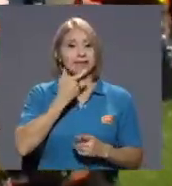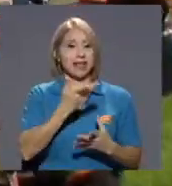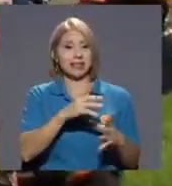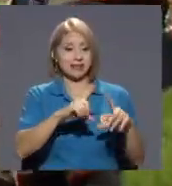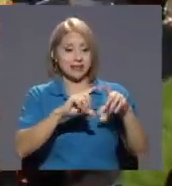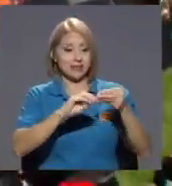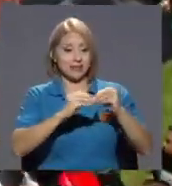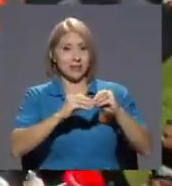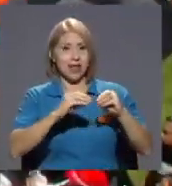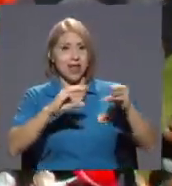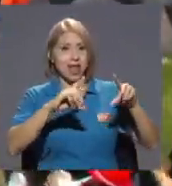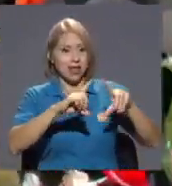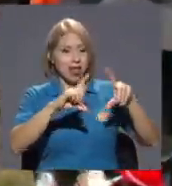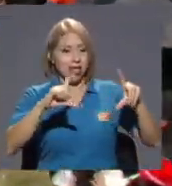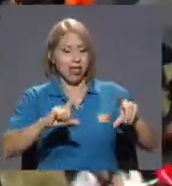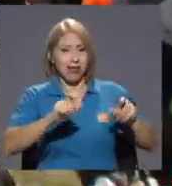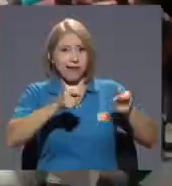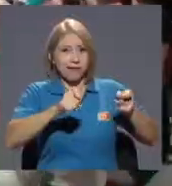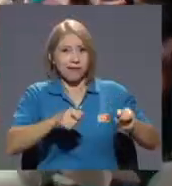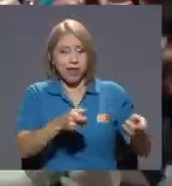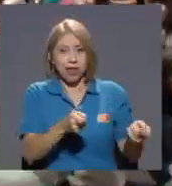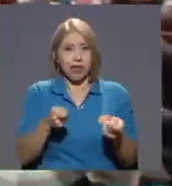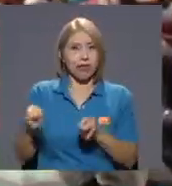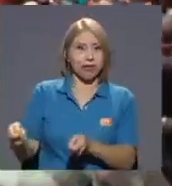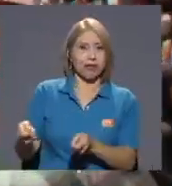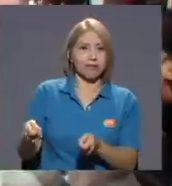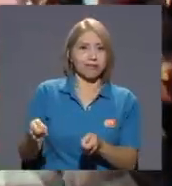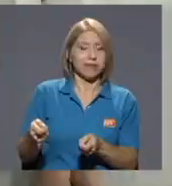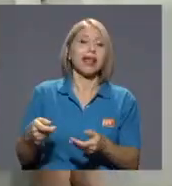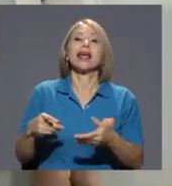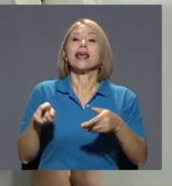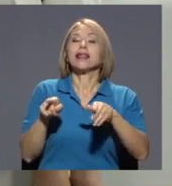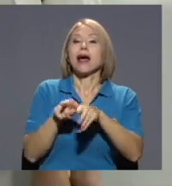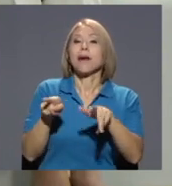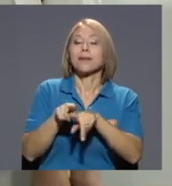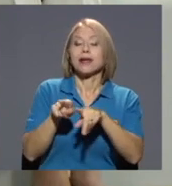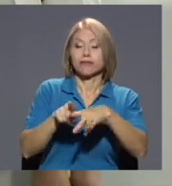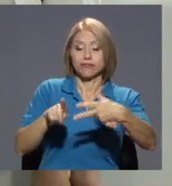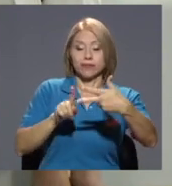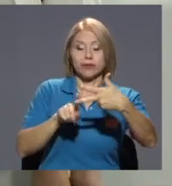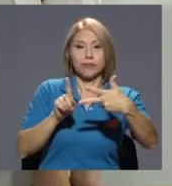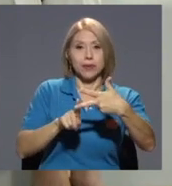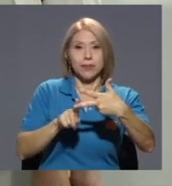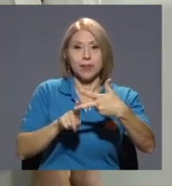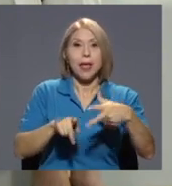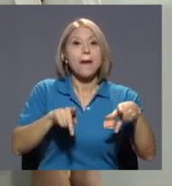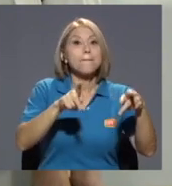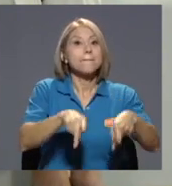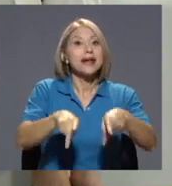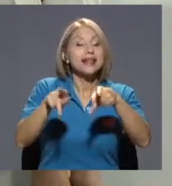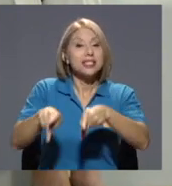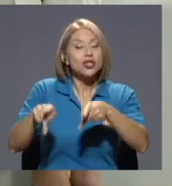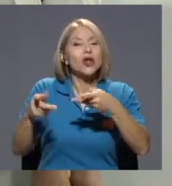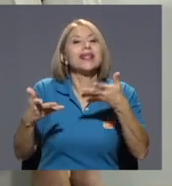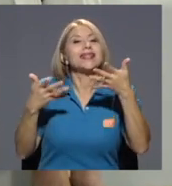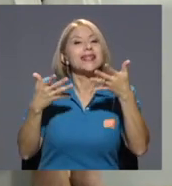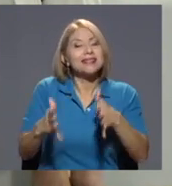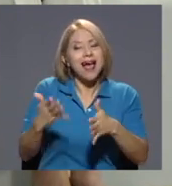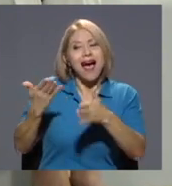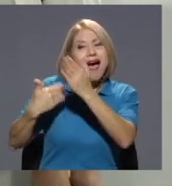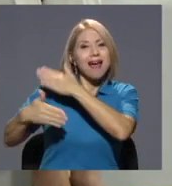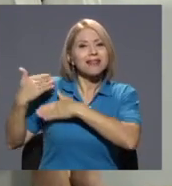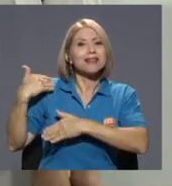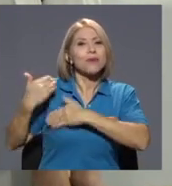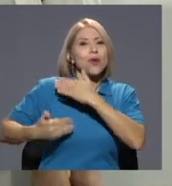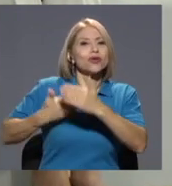más específico que son las personas judicial izadas que si tienen un número de expediente penal